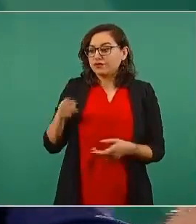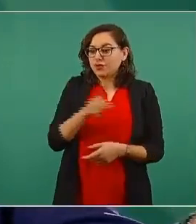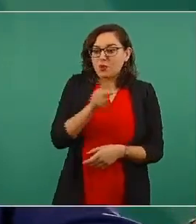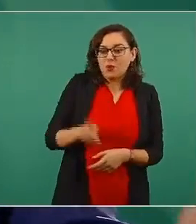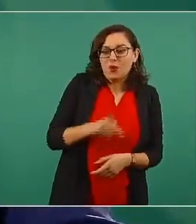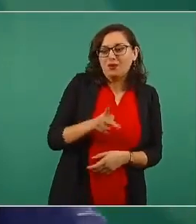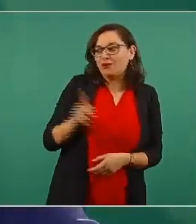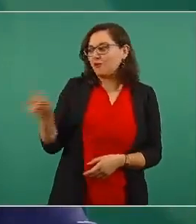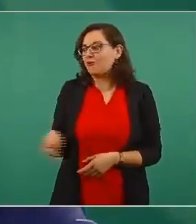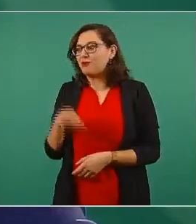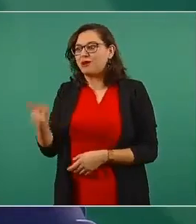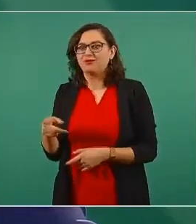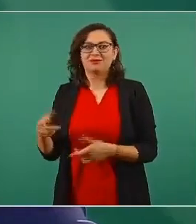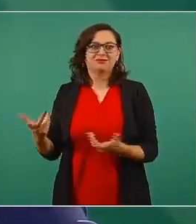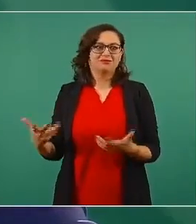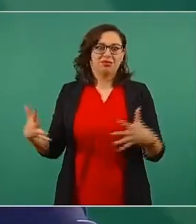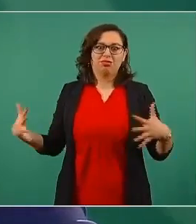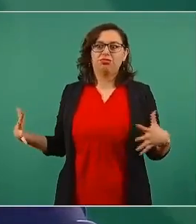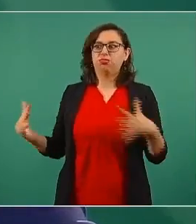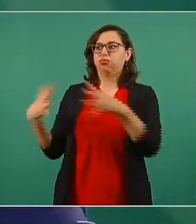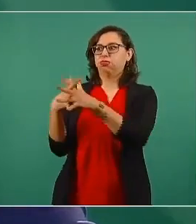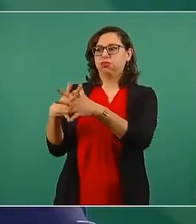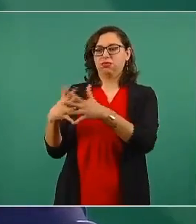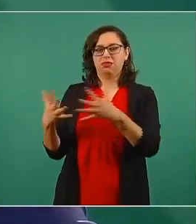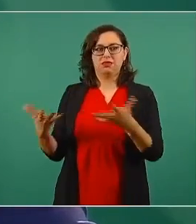mismas comunidades,